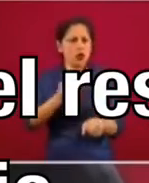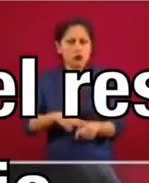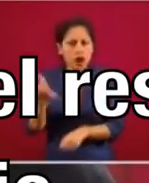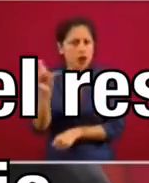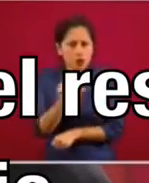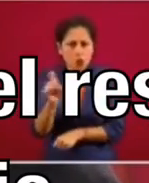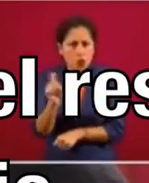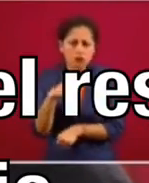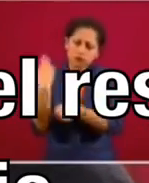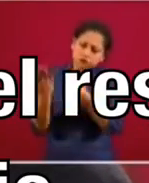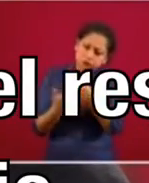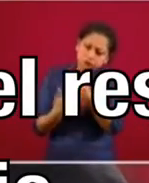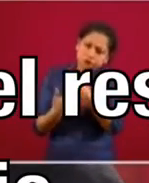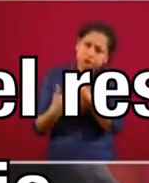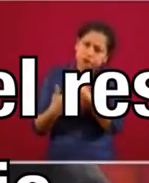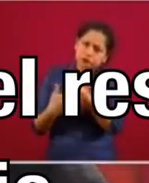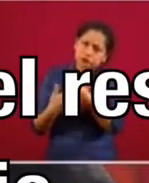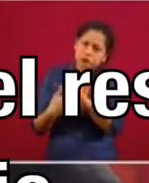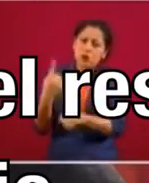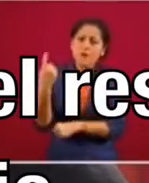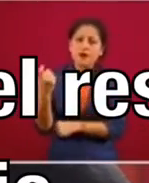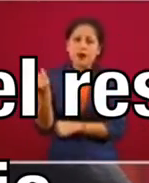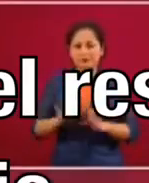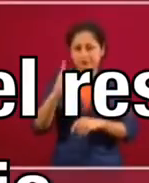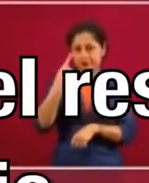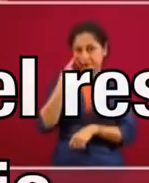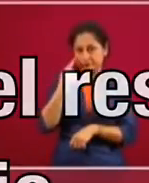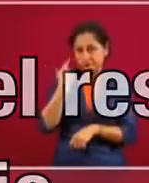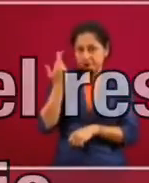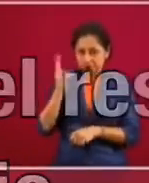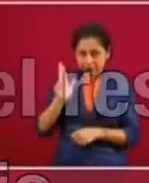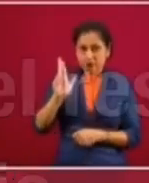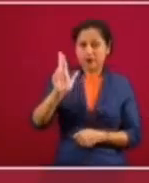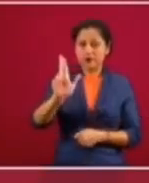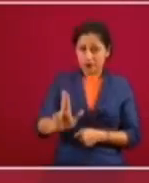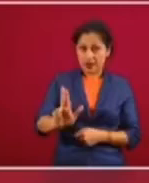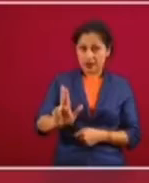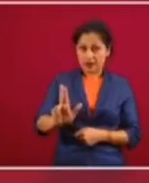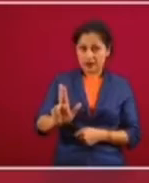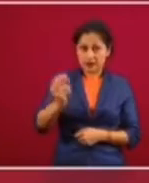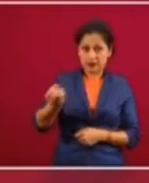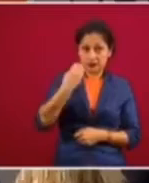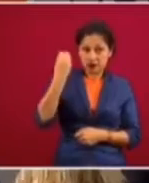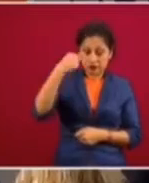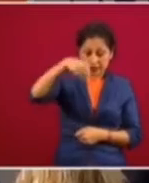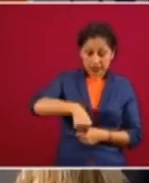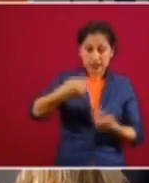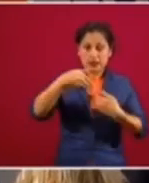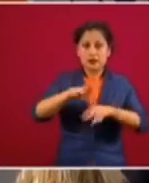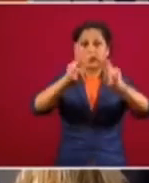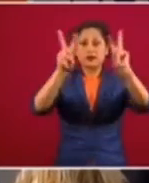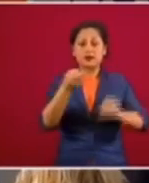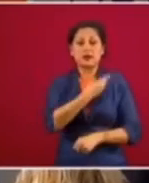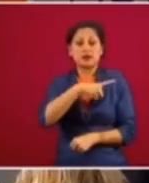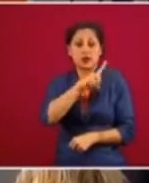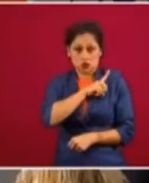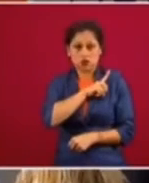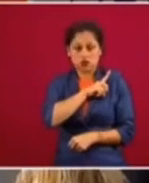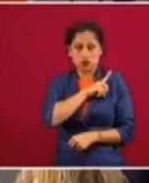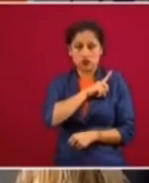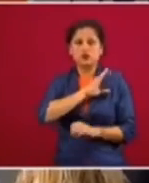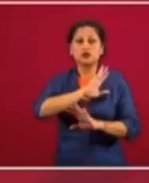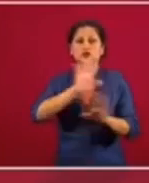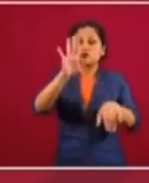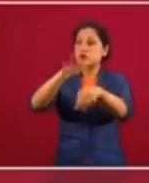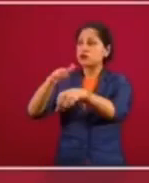será a partir del día 1 de junio, martes, que corresponde a informar sobre salud. Vamos a